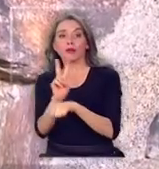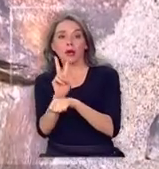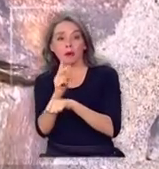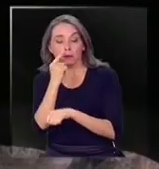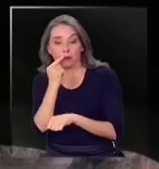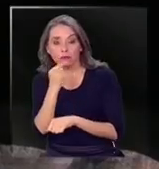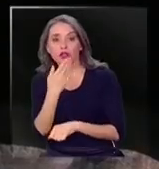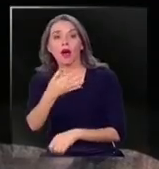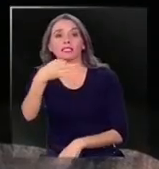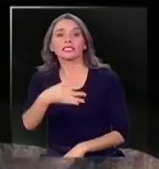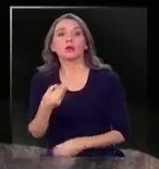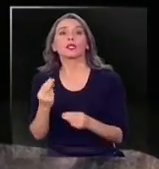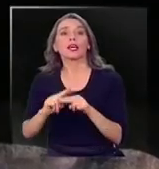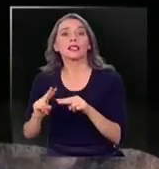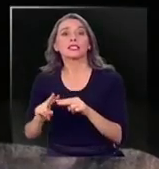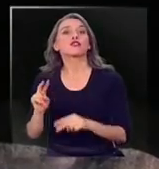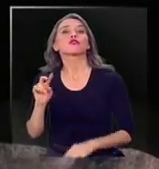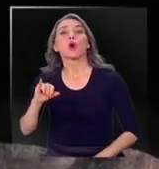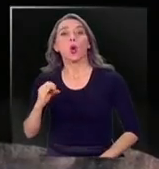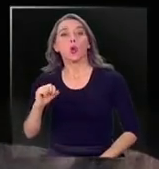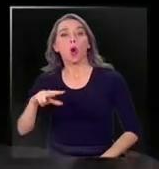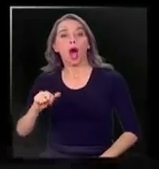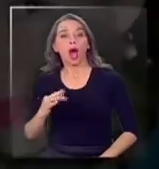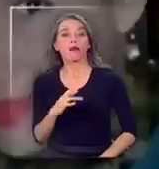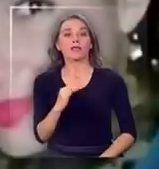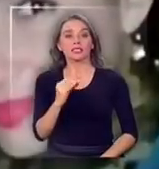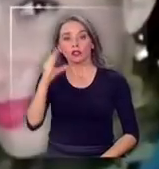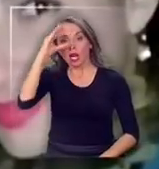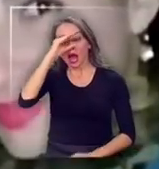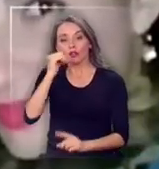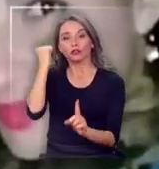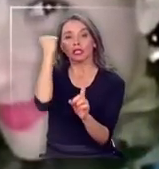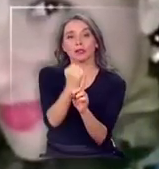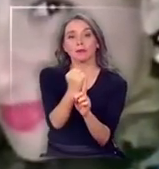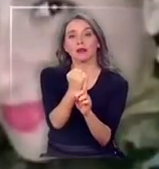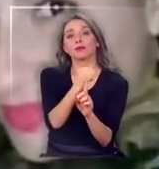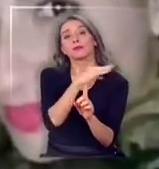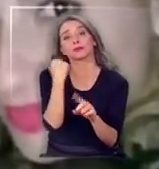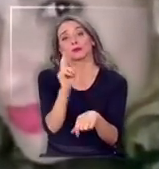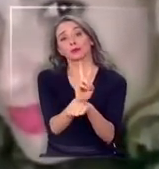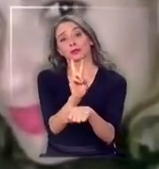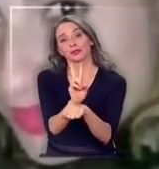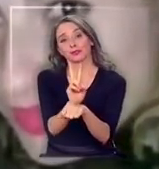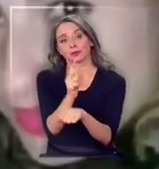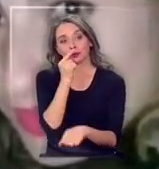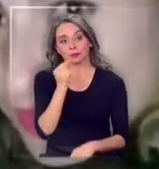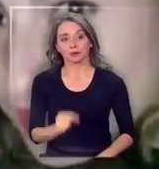certezas de lo que hizo Joana y Francisco la noche que le quitaron la vida al profesor.